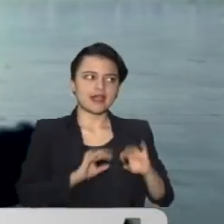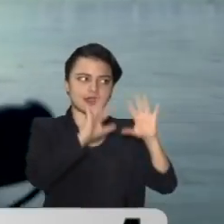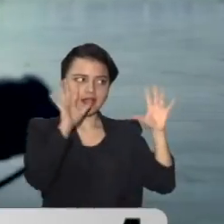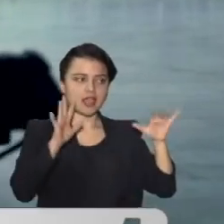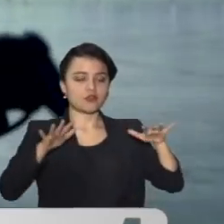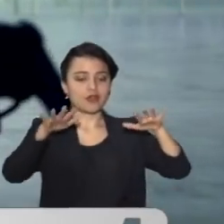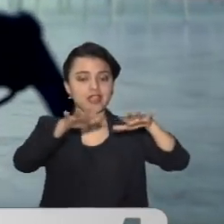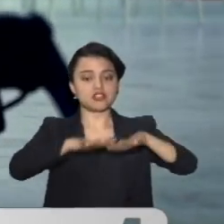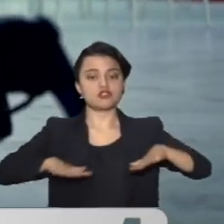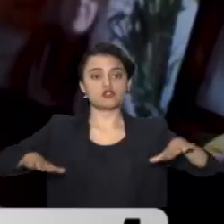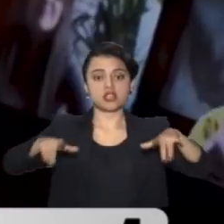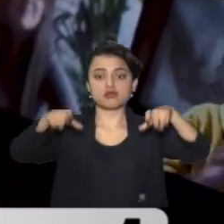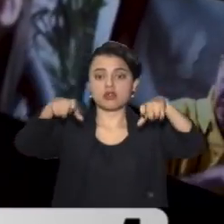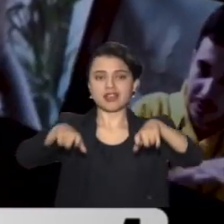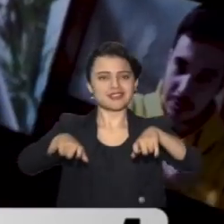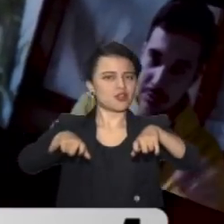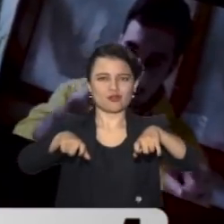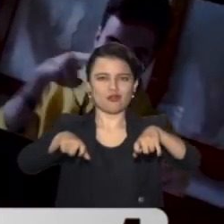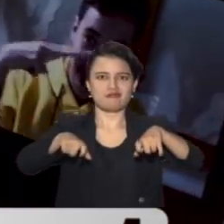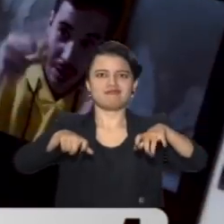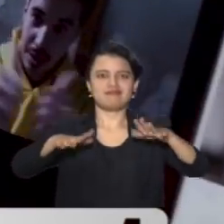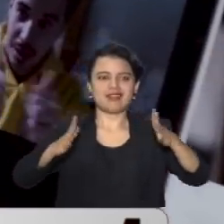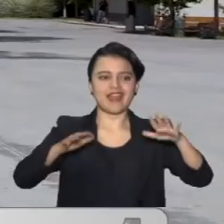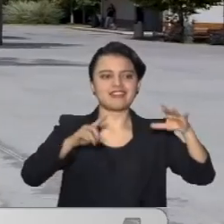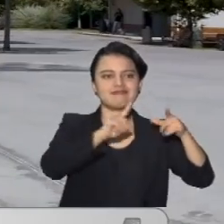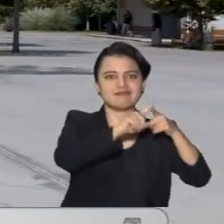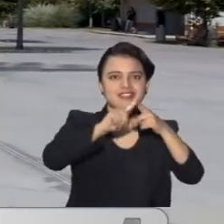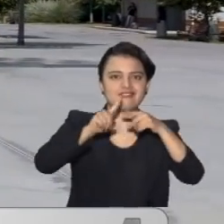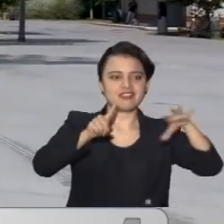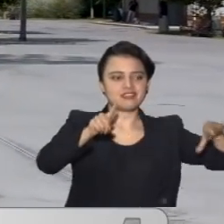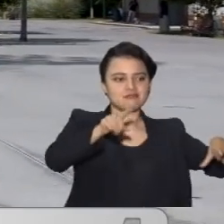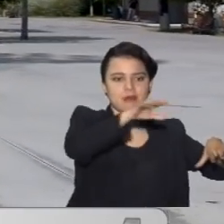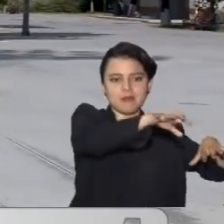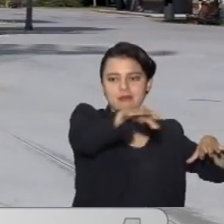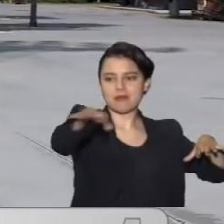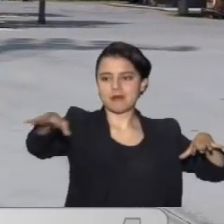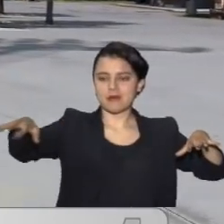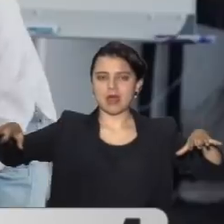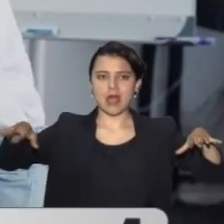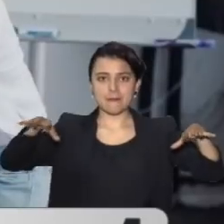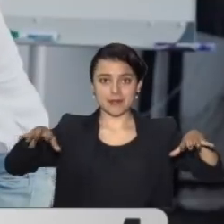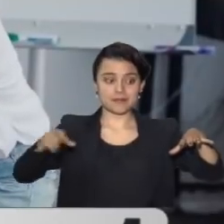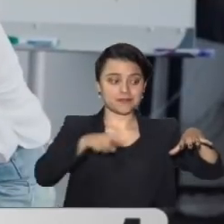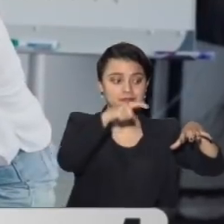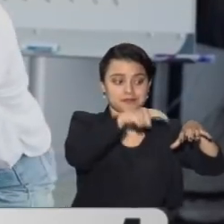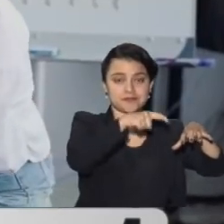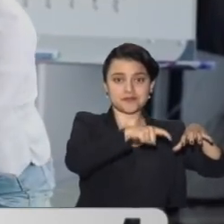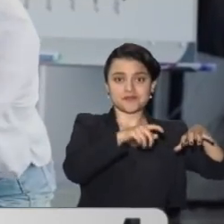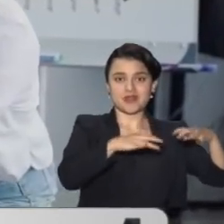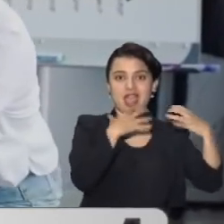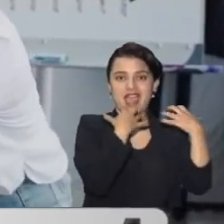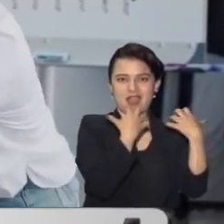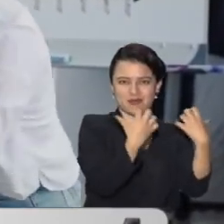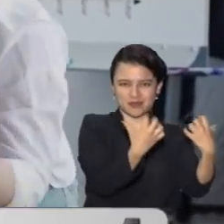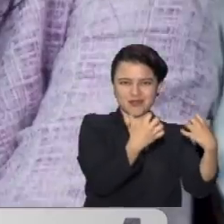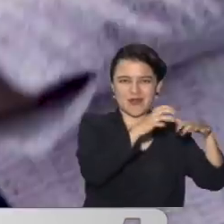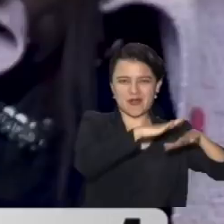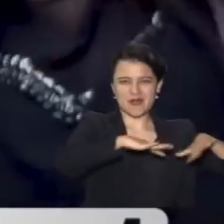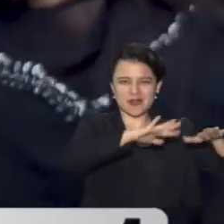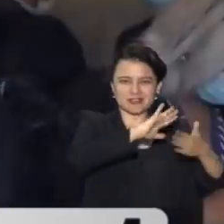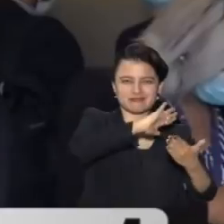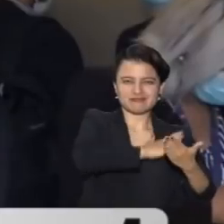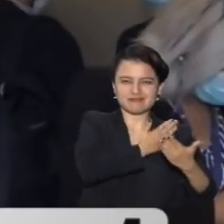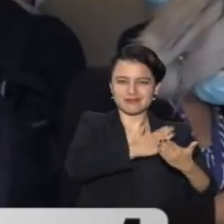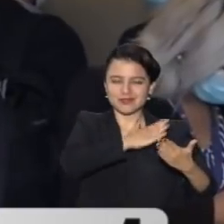ecosistema donde queremos que confluyan arte a través de la Orquesta Filarmónica y un auditorio filarmónico que cumpla todas